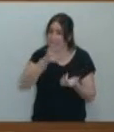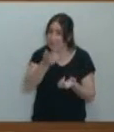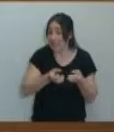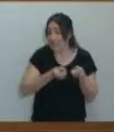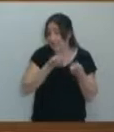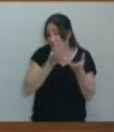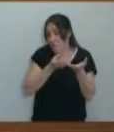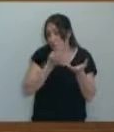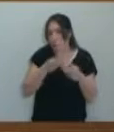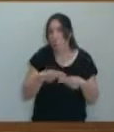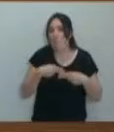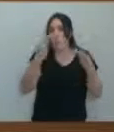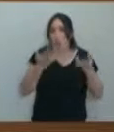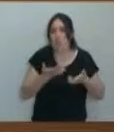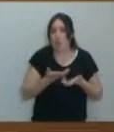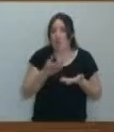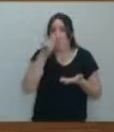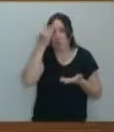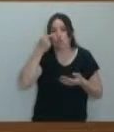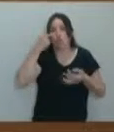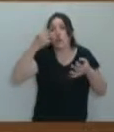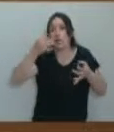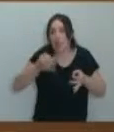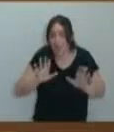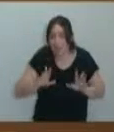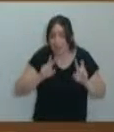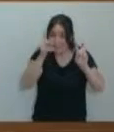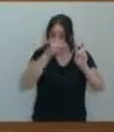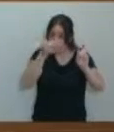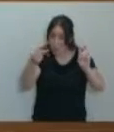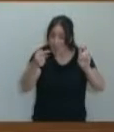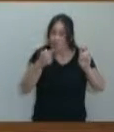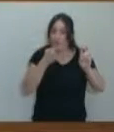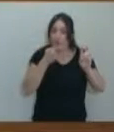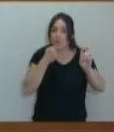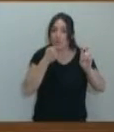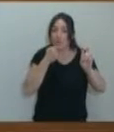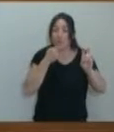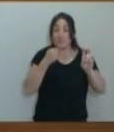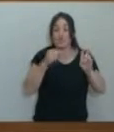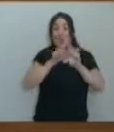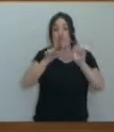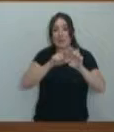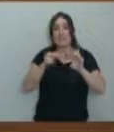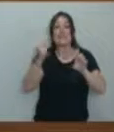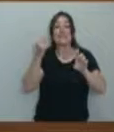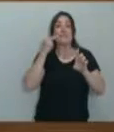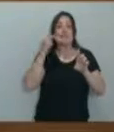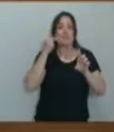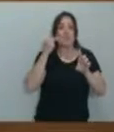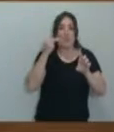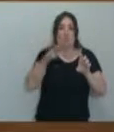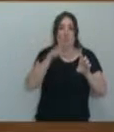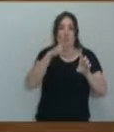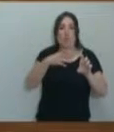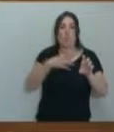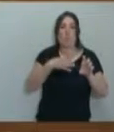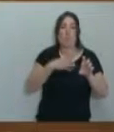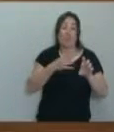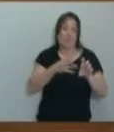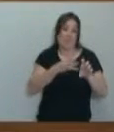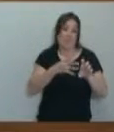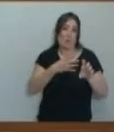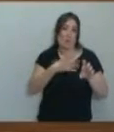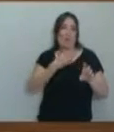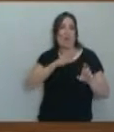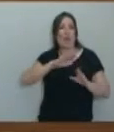que veraz, en el que el titular dice las empresas temen que la devolución de ayudas lastre la competitividad del Musel. O sea que no lo